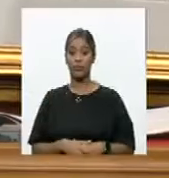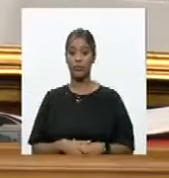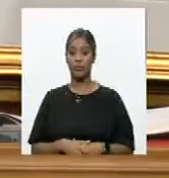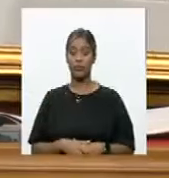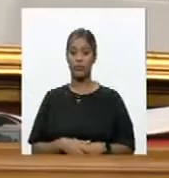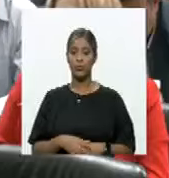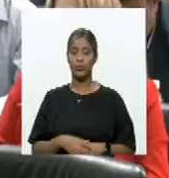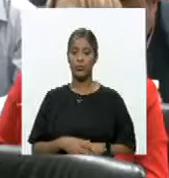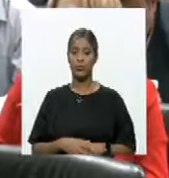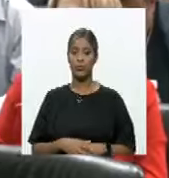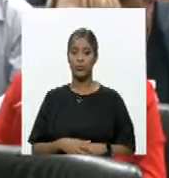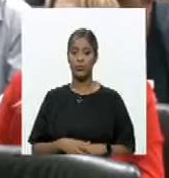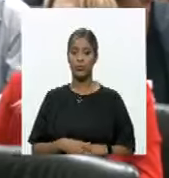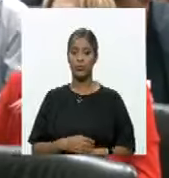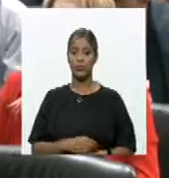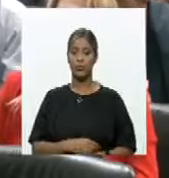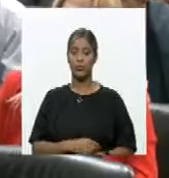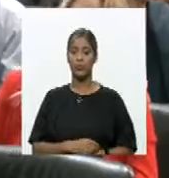confiera.